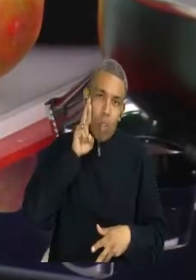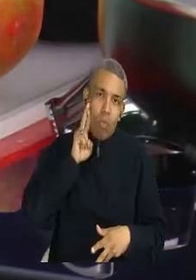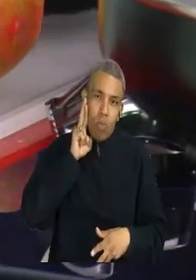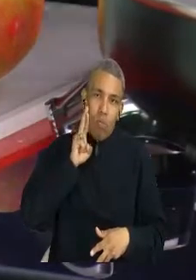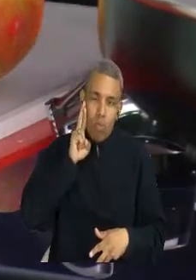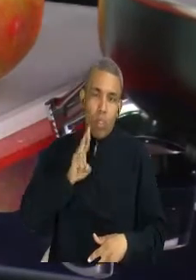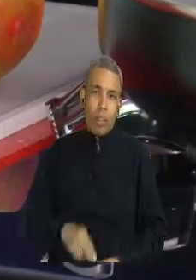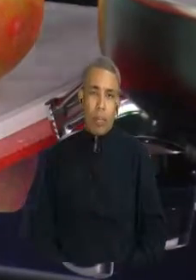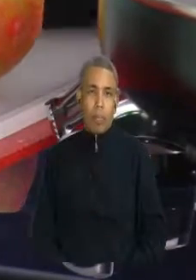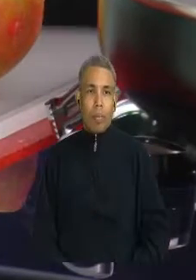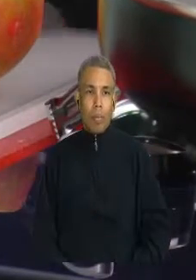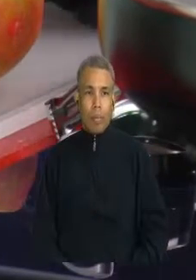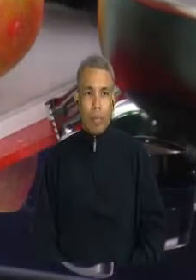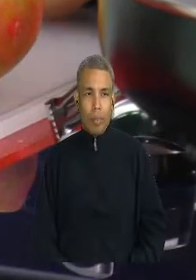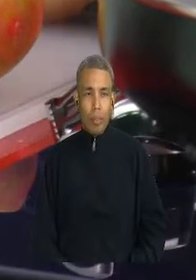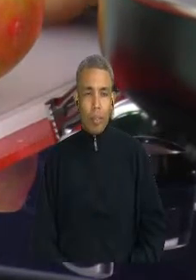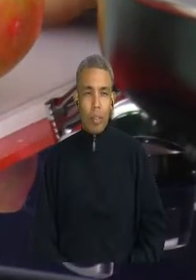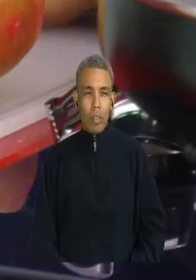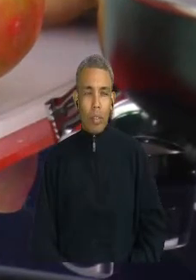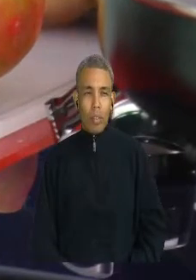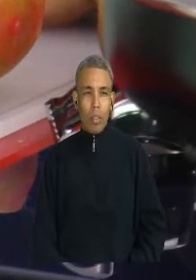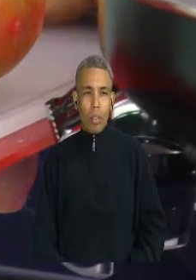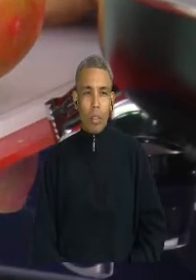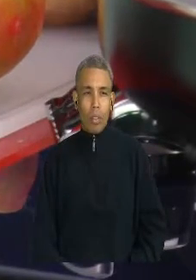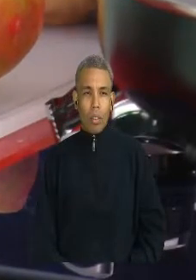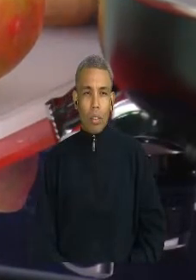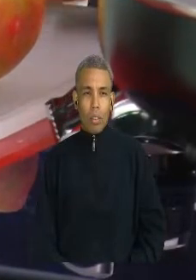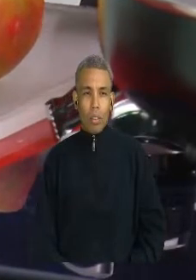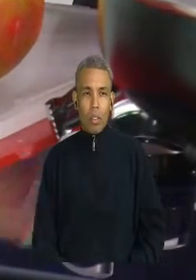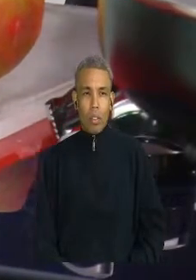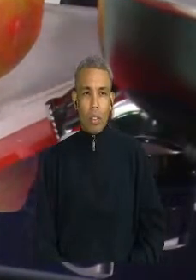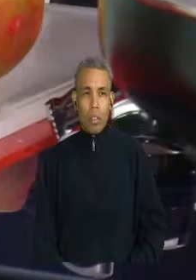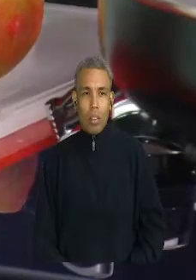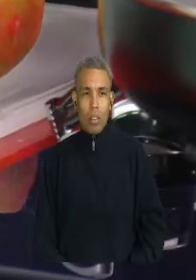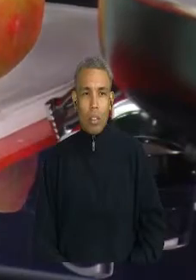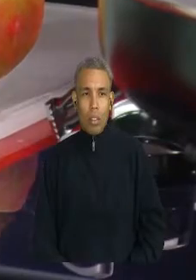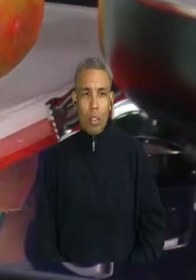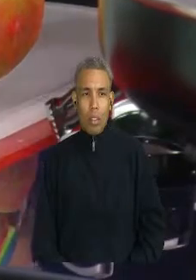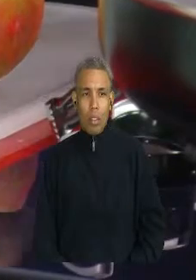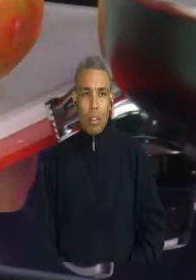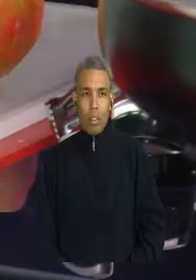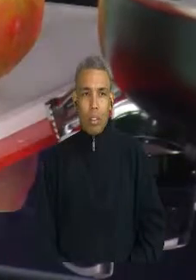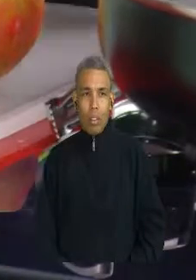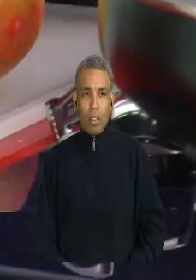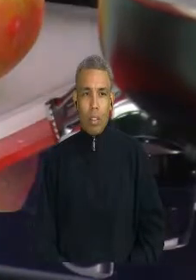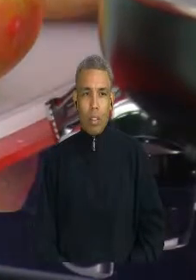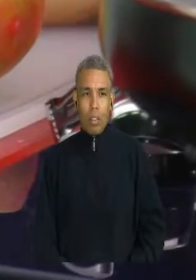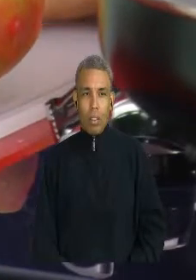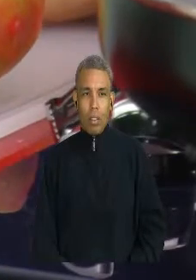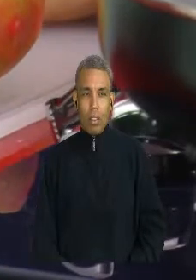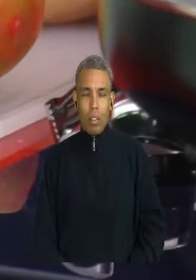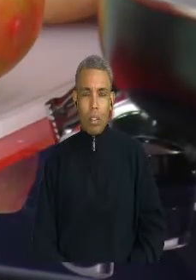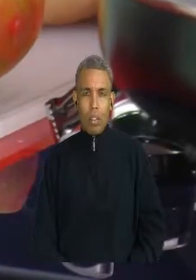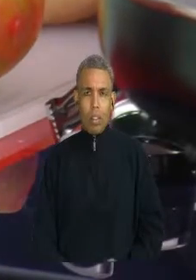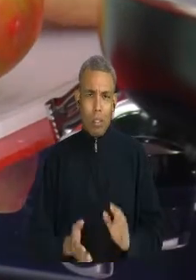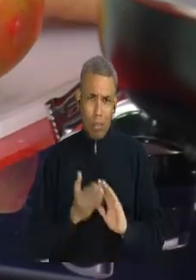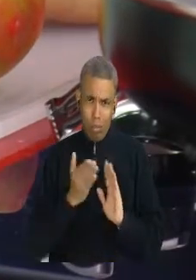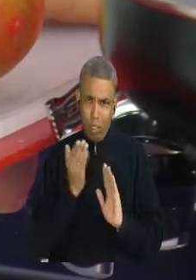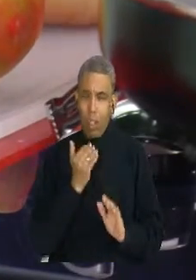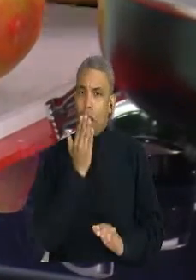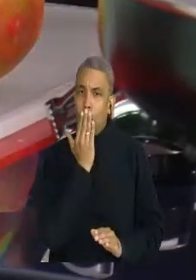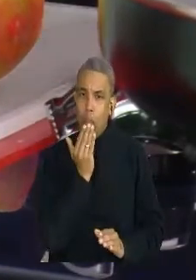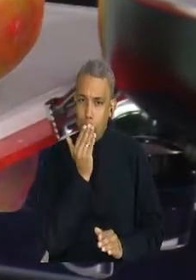¿Sí? Esta preparación no lleva mucho tiempo. Y es muy fácil. La pueden hacer en